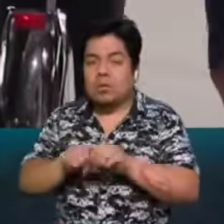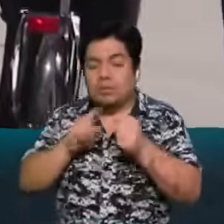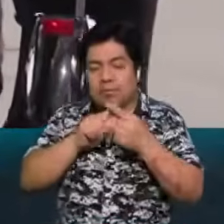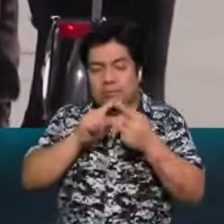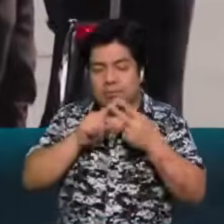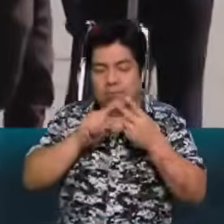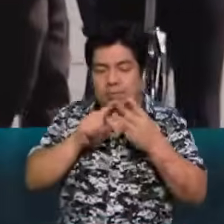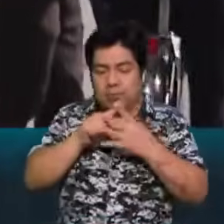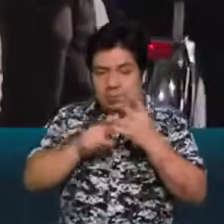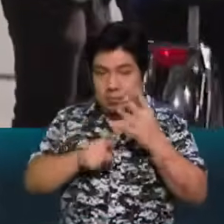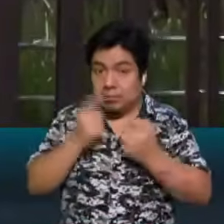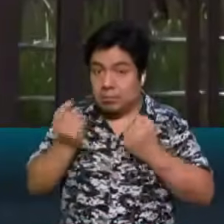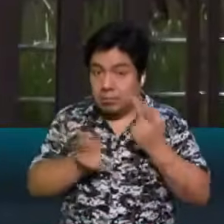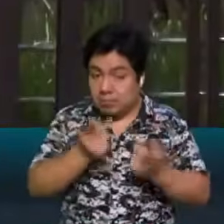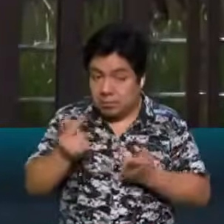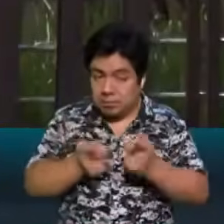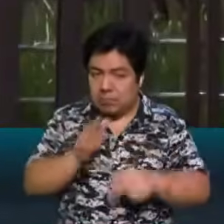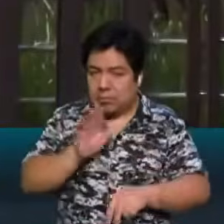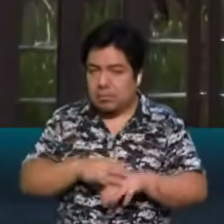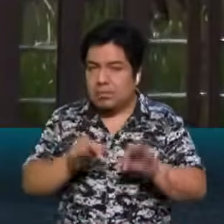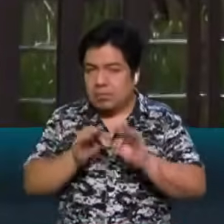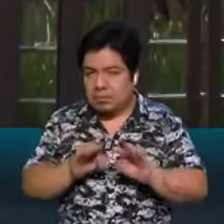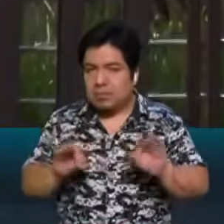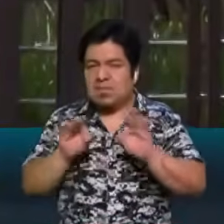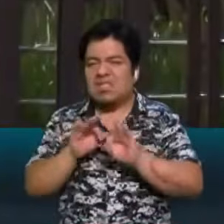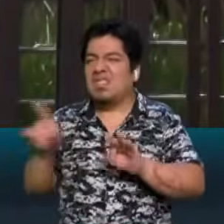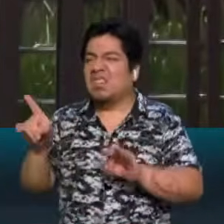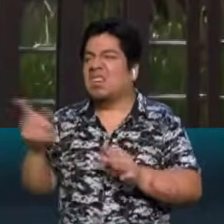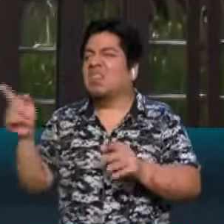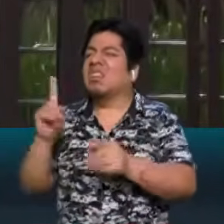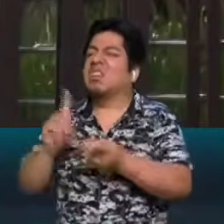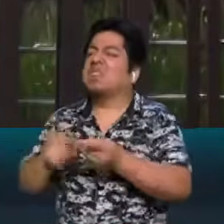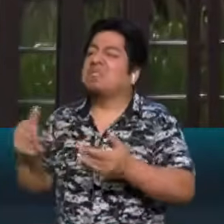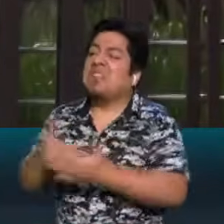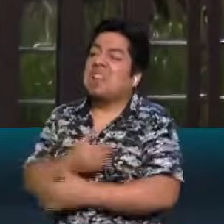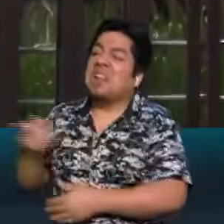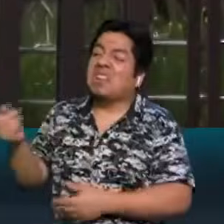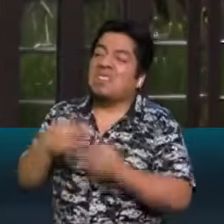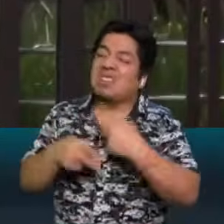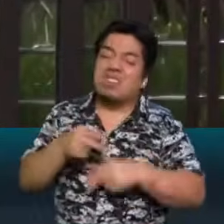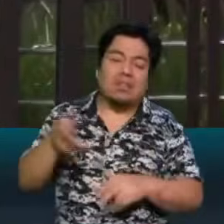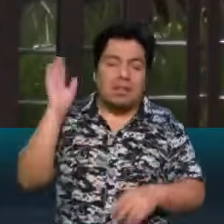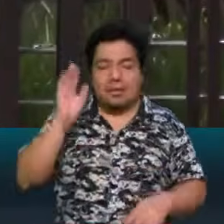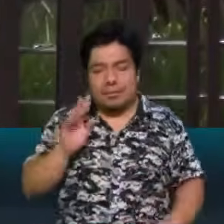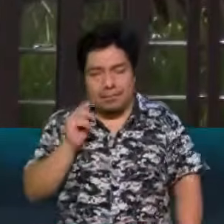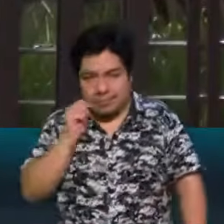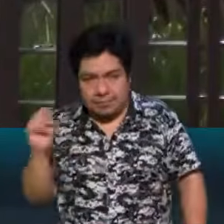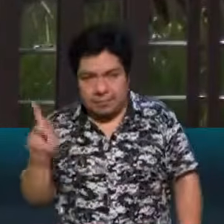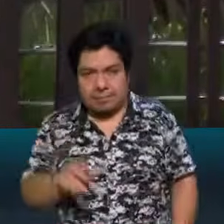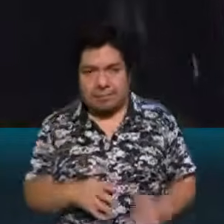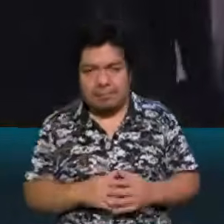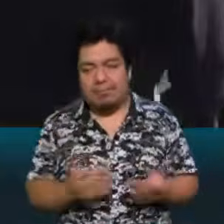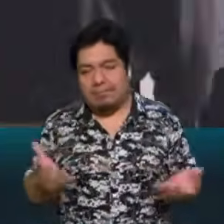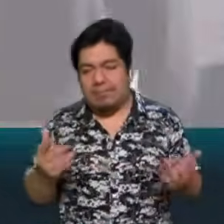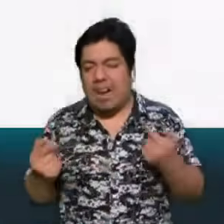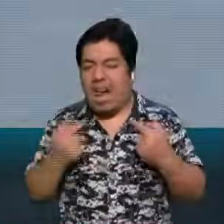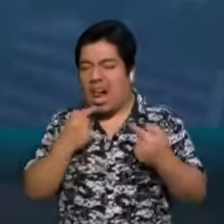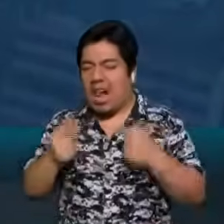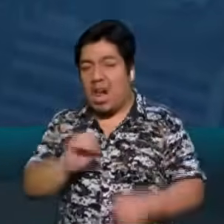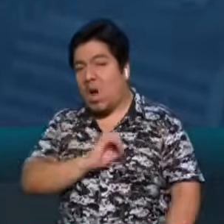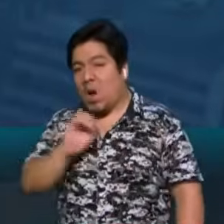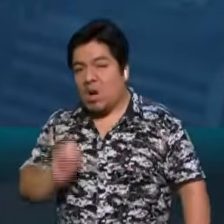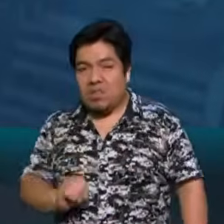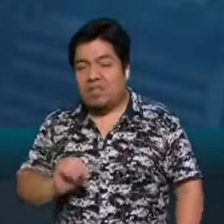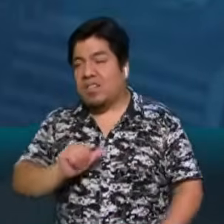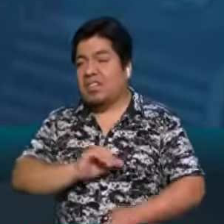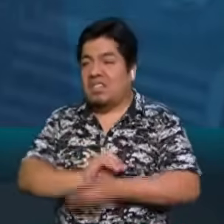preguntas que a mí me parecen más relevantes que la nacionalidad de la gente que habita en ciertas colonias, ¿no? Claro, no caer en discursos de odio ni